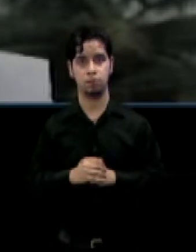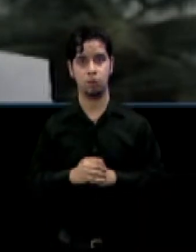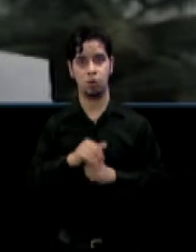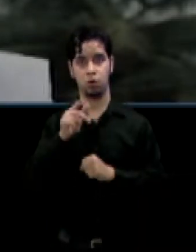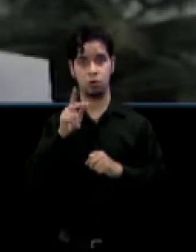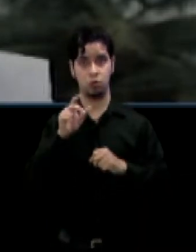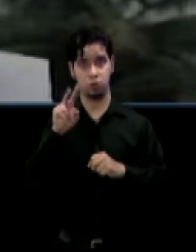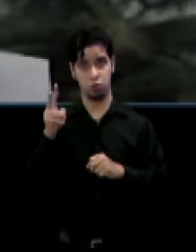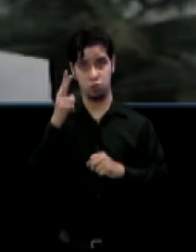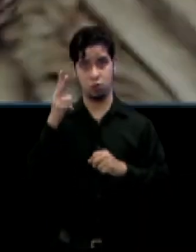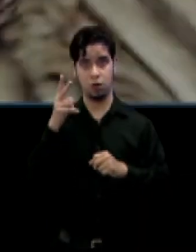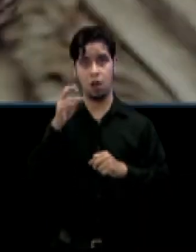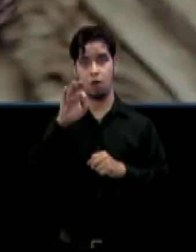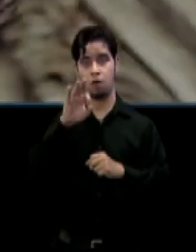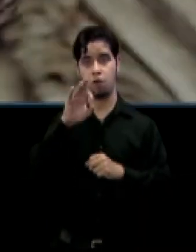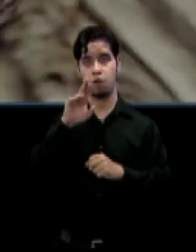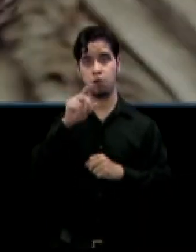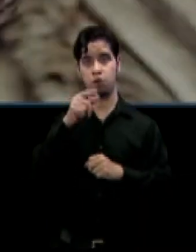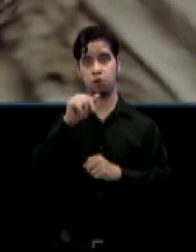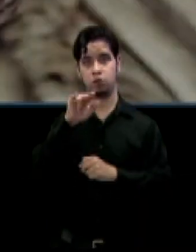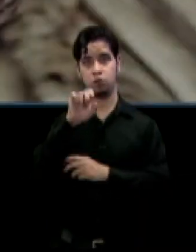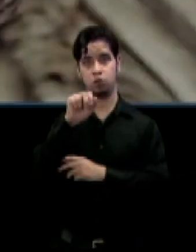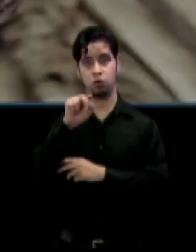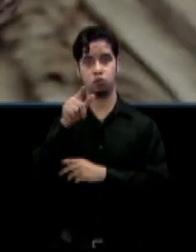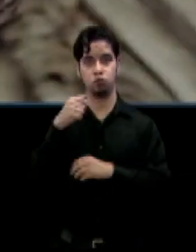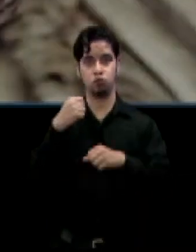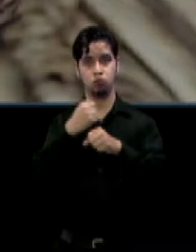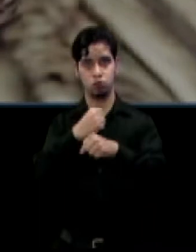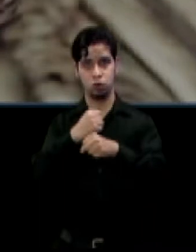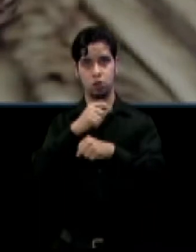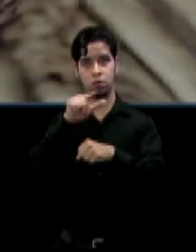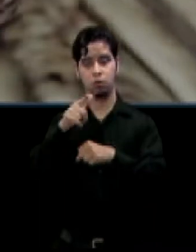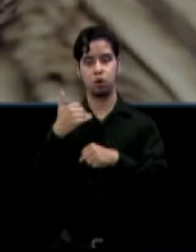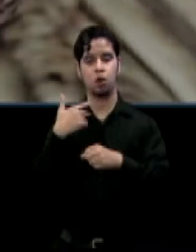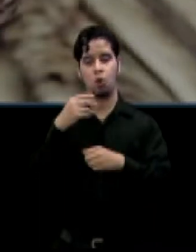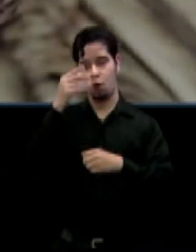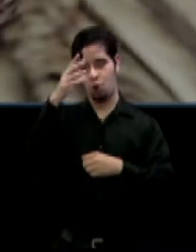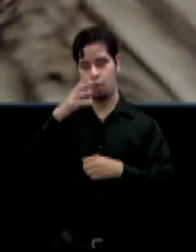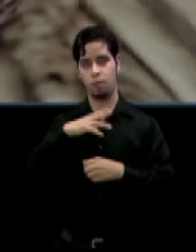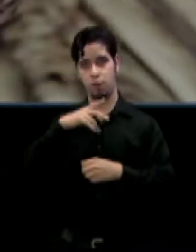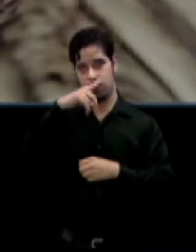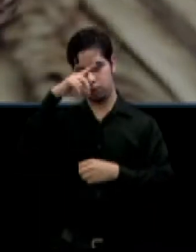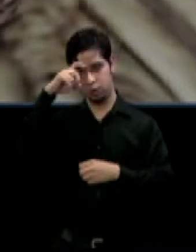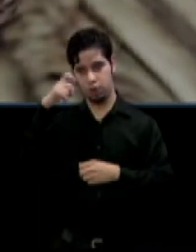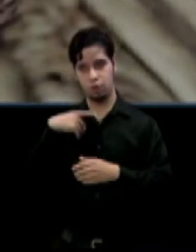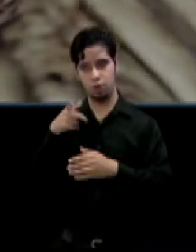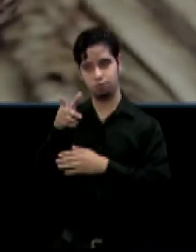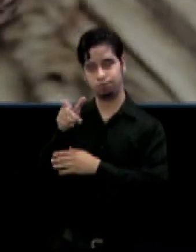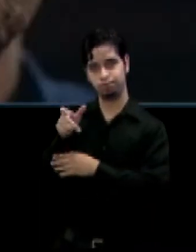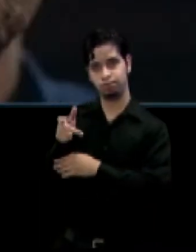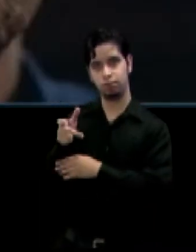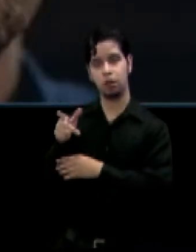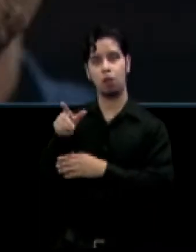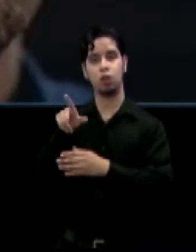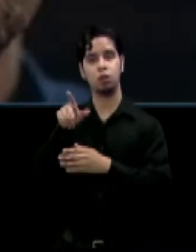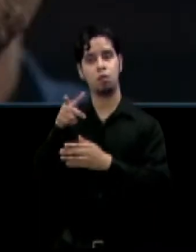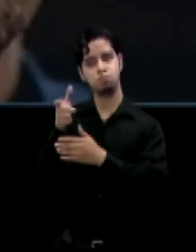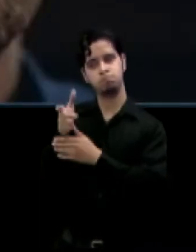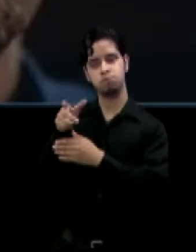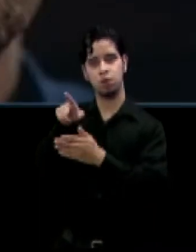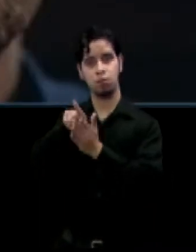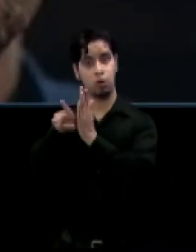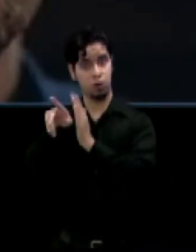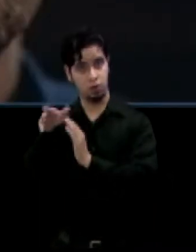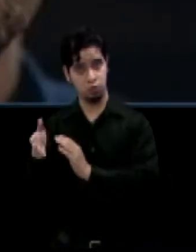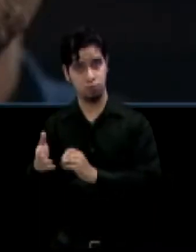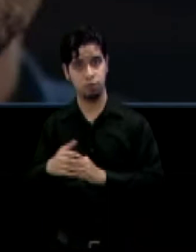Ferguson por su lucha después de que un adolescente negro fuera asesinado a tiros por un policía, mientras Vladimir Putin fue elegido como tercer lugar